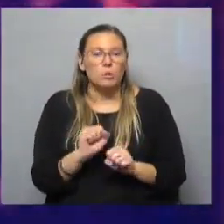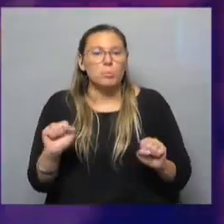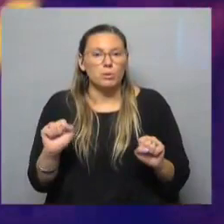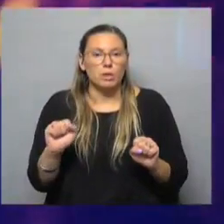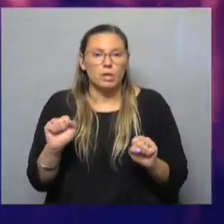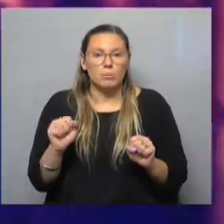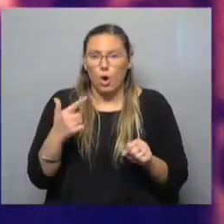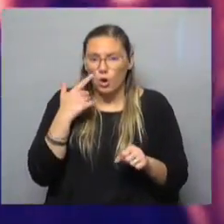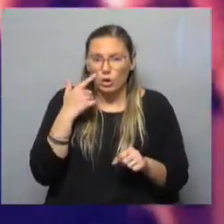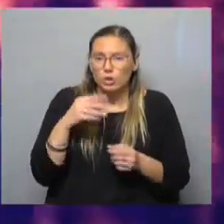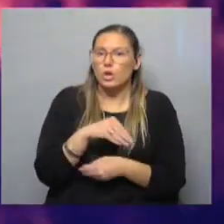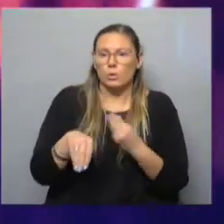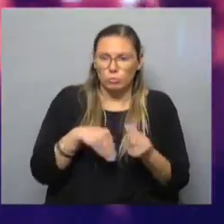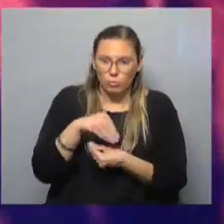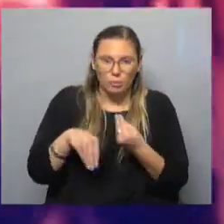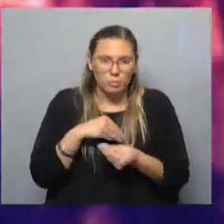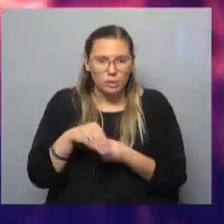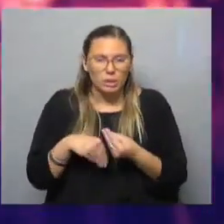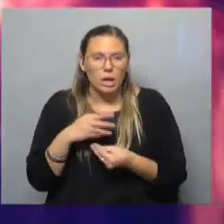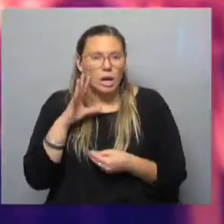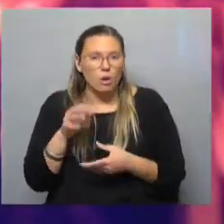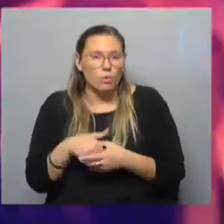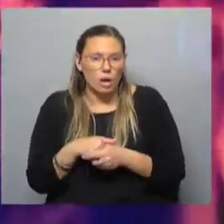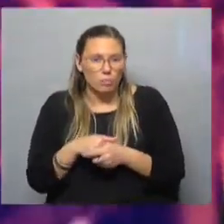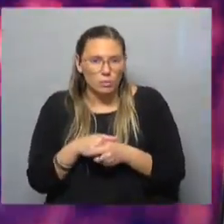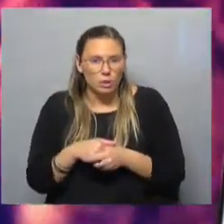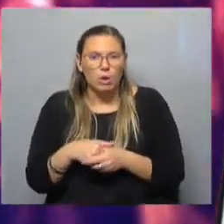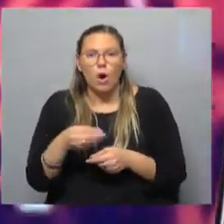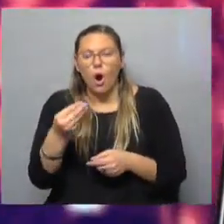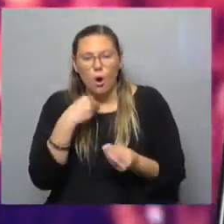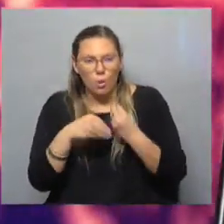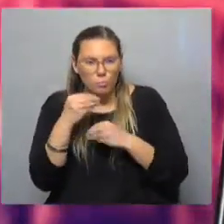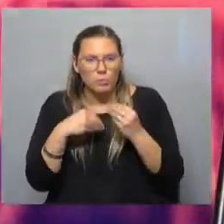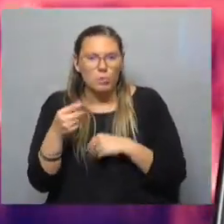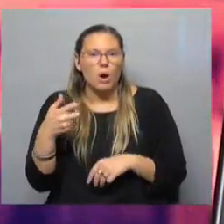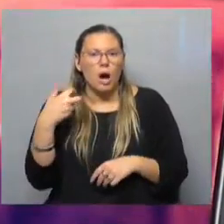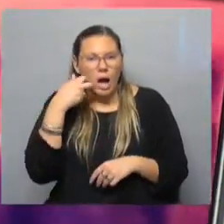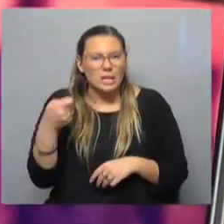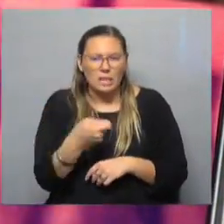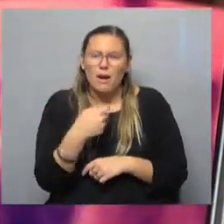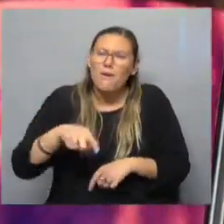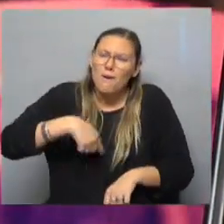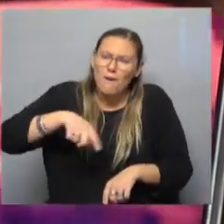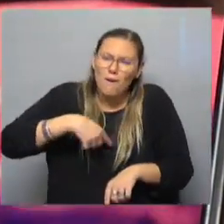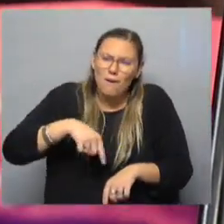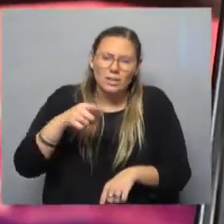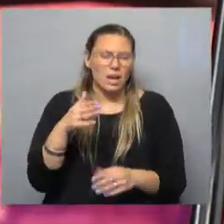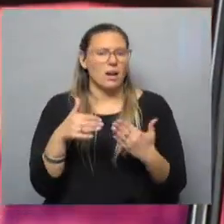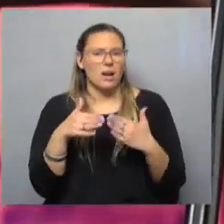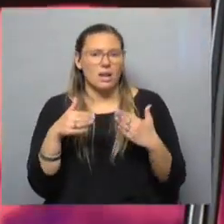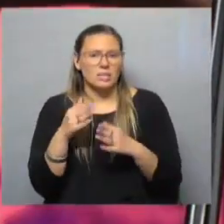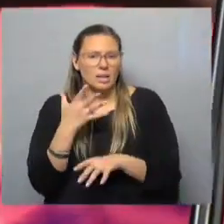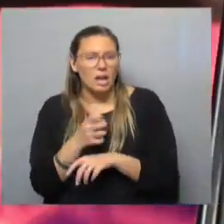su intimidad con su familia. Lo consideramos un amigo, nos comimos muchos asados. Pasamos muchísimas horas juntos en su casa grabando el disco